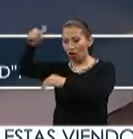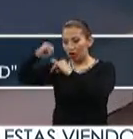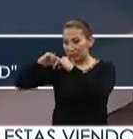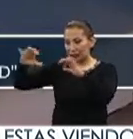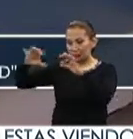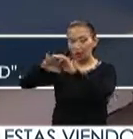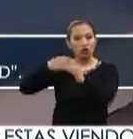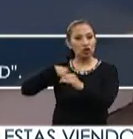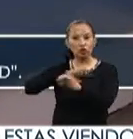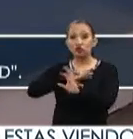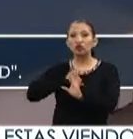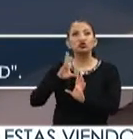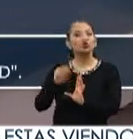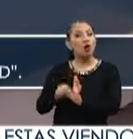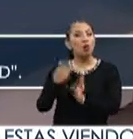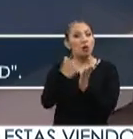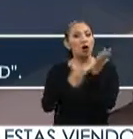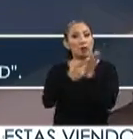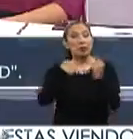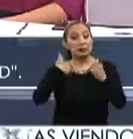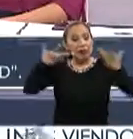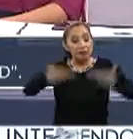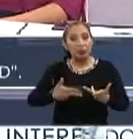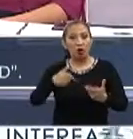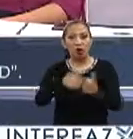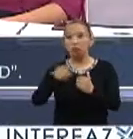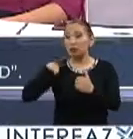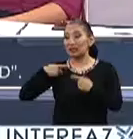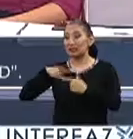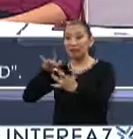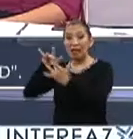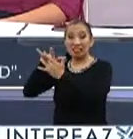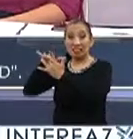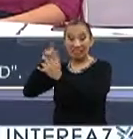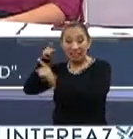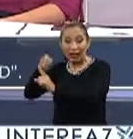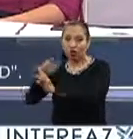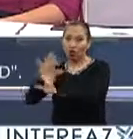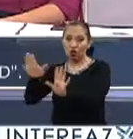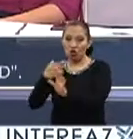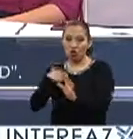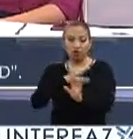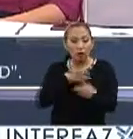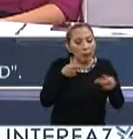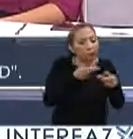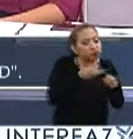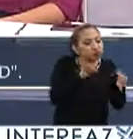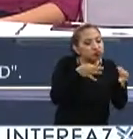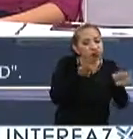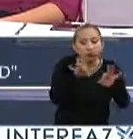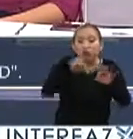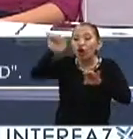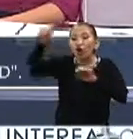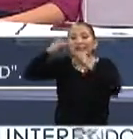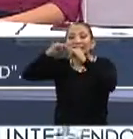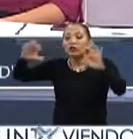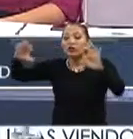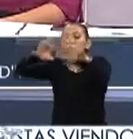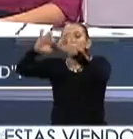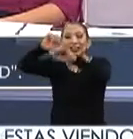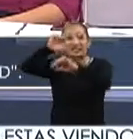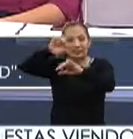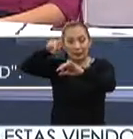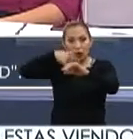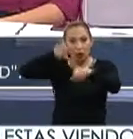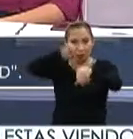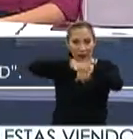instancias. Nosotros no operamos programas, nosotros no trabajamos con el público directamente, nosotros nos coordinamos con otras instancias de la SEP